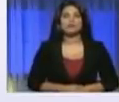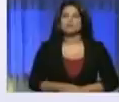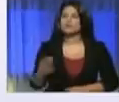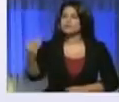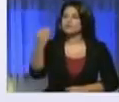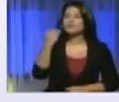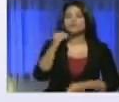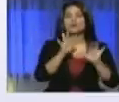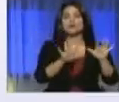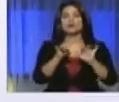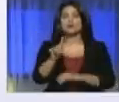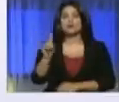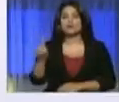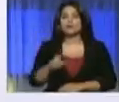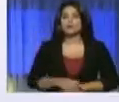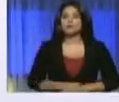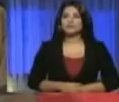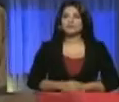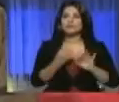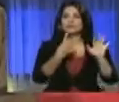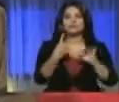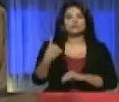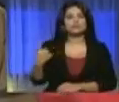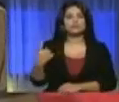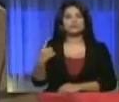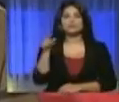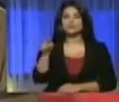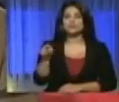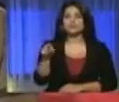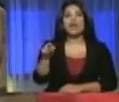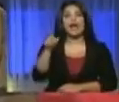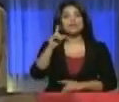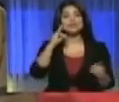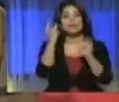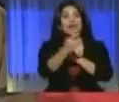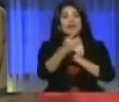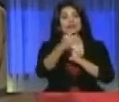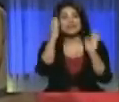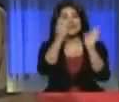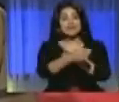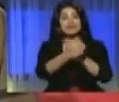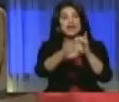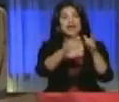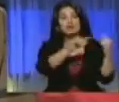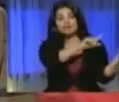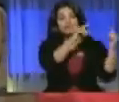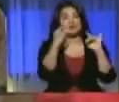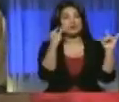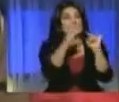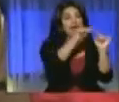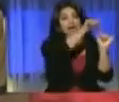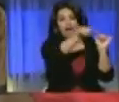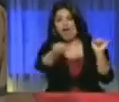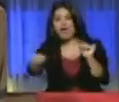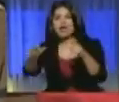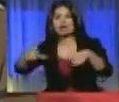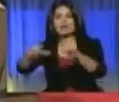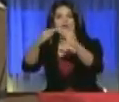911 ya enrutaría la llamada directa al cuadrante. Eso es lo que estamos logrando. Bueno, te adelantaste a